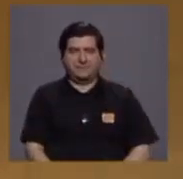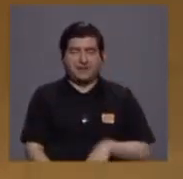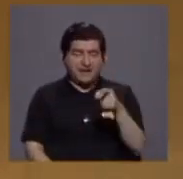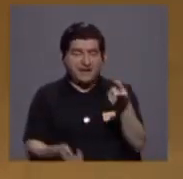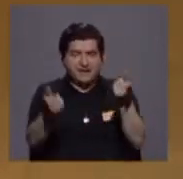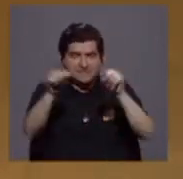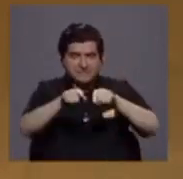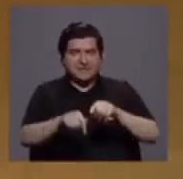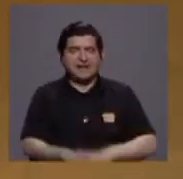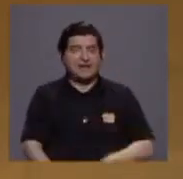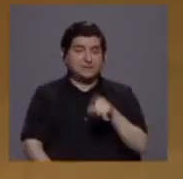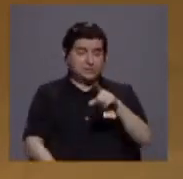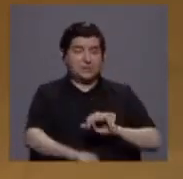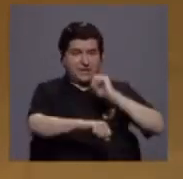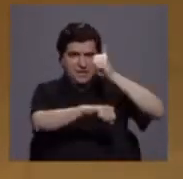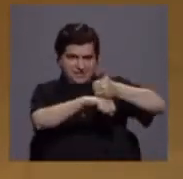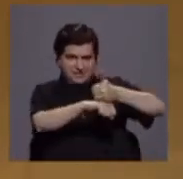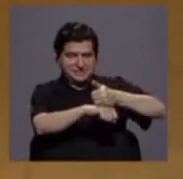el